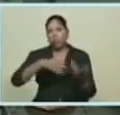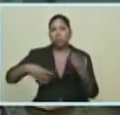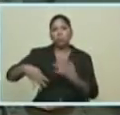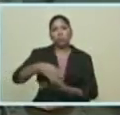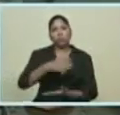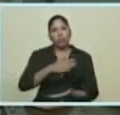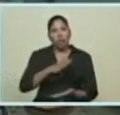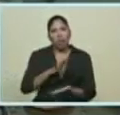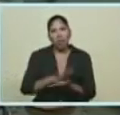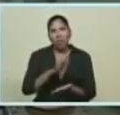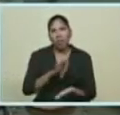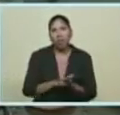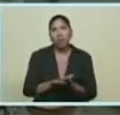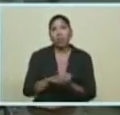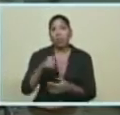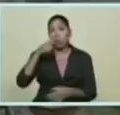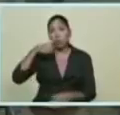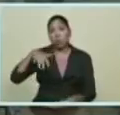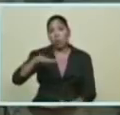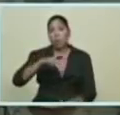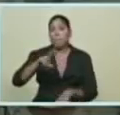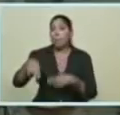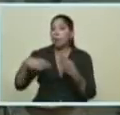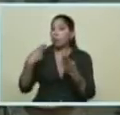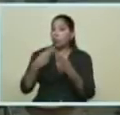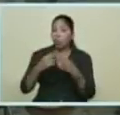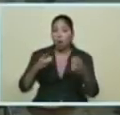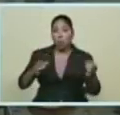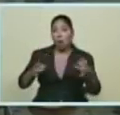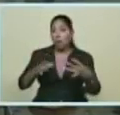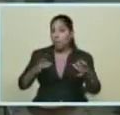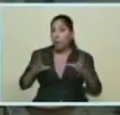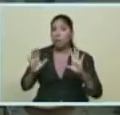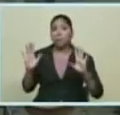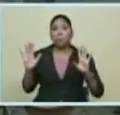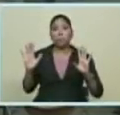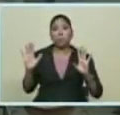pueblo venezolano. Por eso digo, nunca más guarimba.